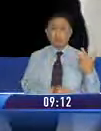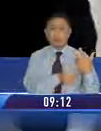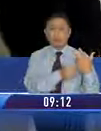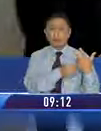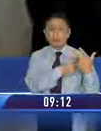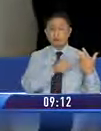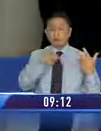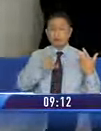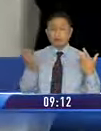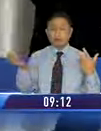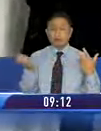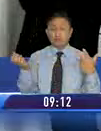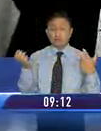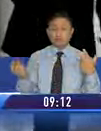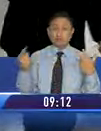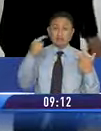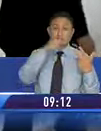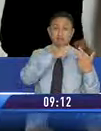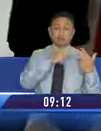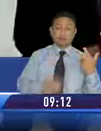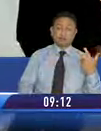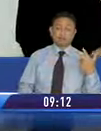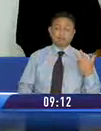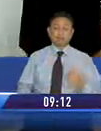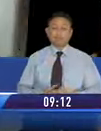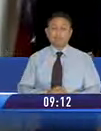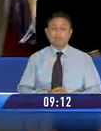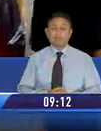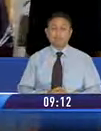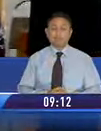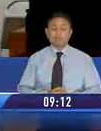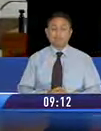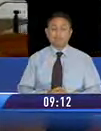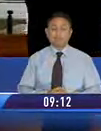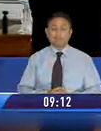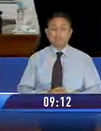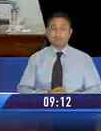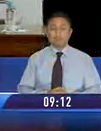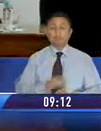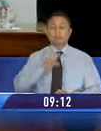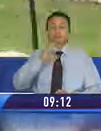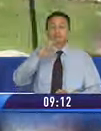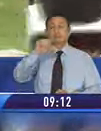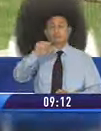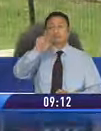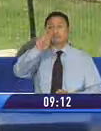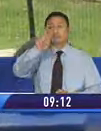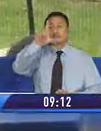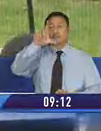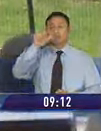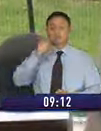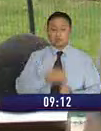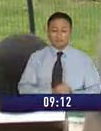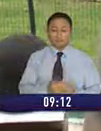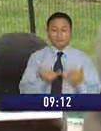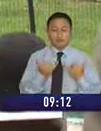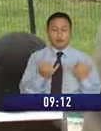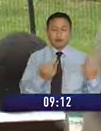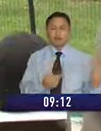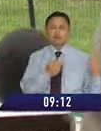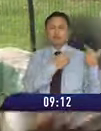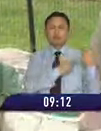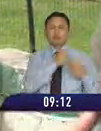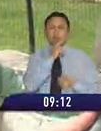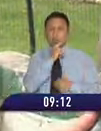de Jubilados y Pensionistas de Montepío del Ecuador, que designó a Carlos Sánchez. Es decir, la Super debe